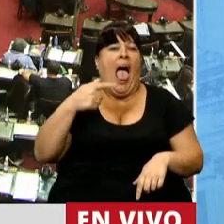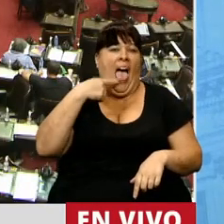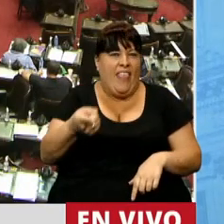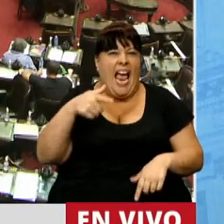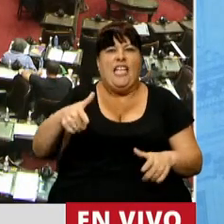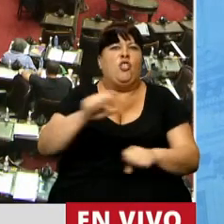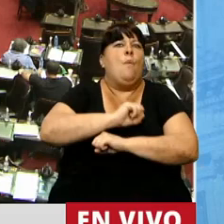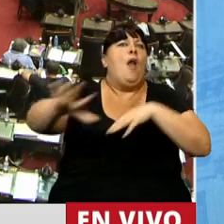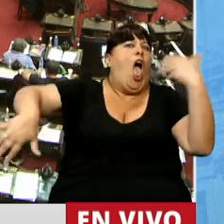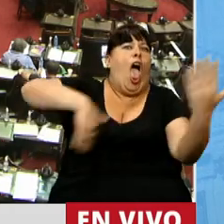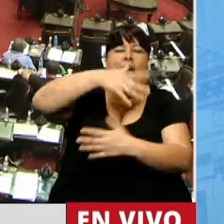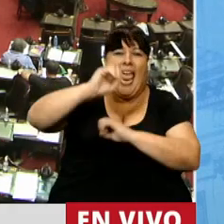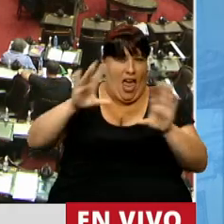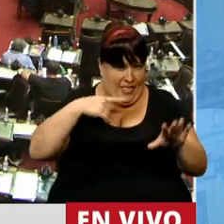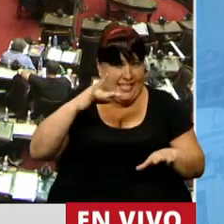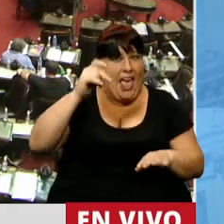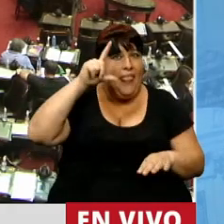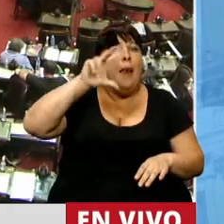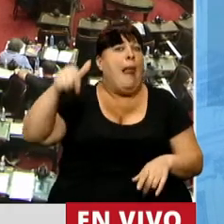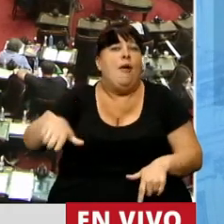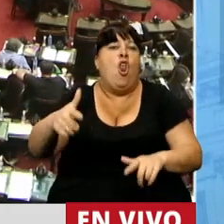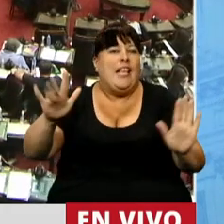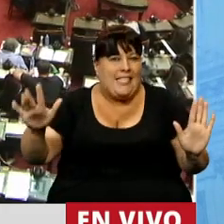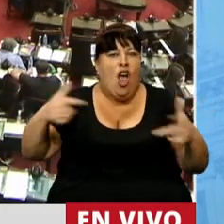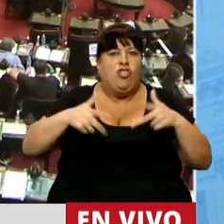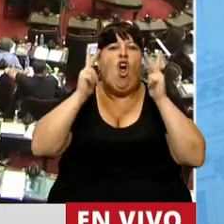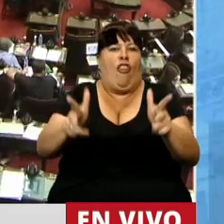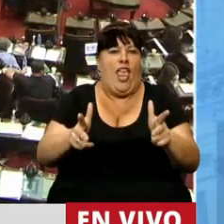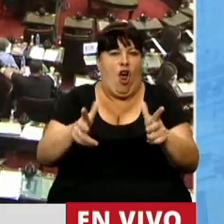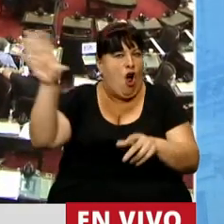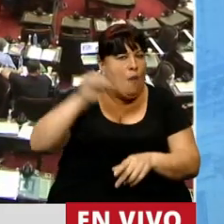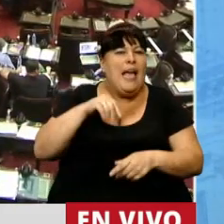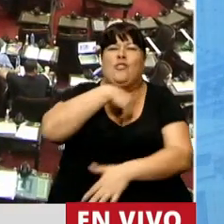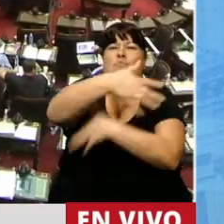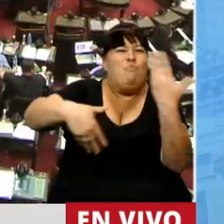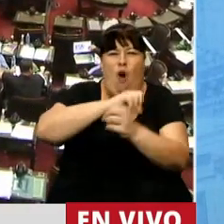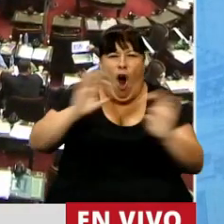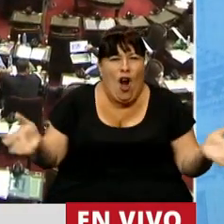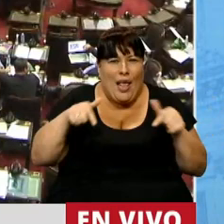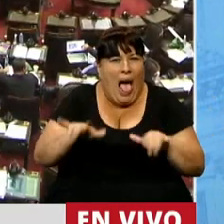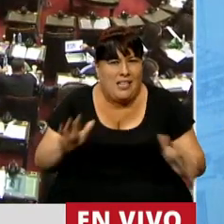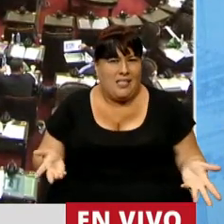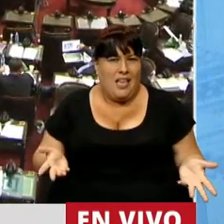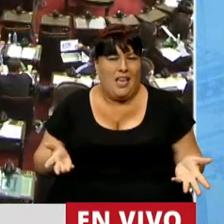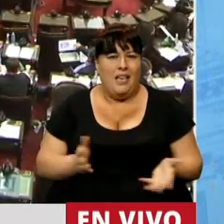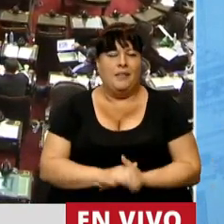es un escándalo, diría Romina del Prat, pero no está, así que lo digo yo, es un escándalo esto.